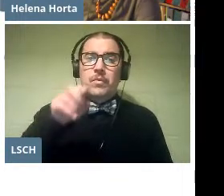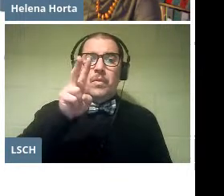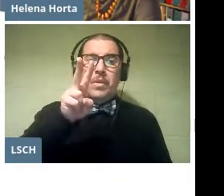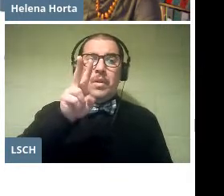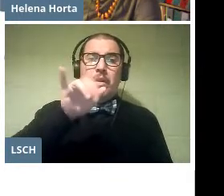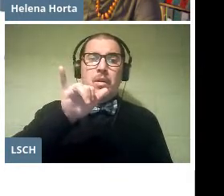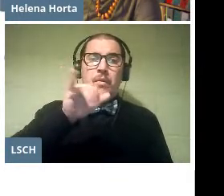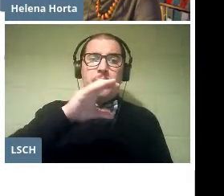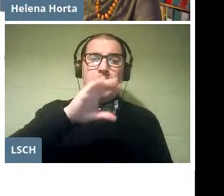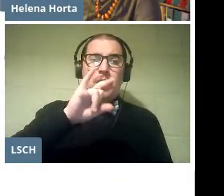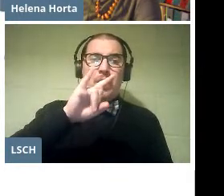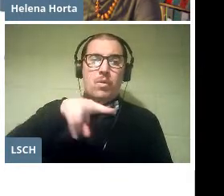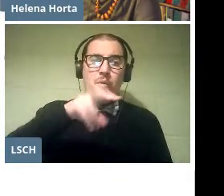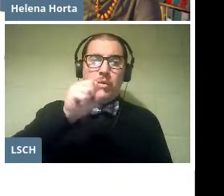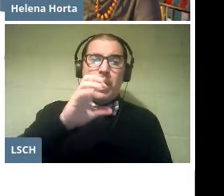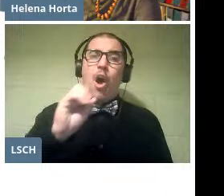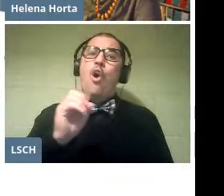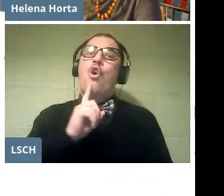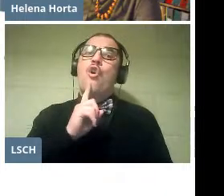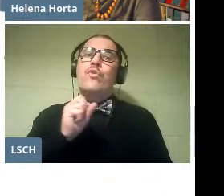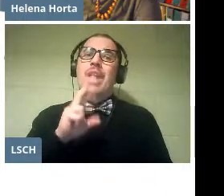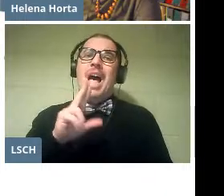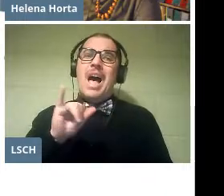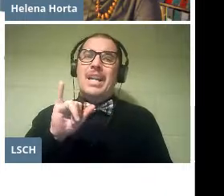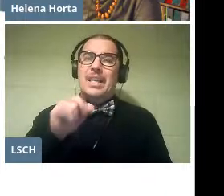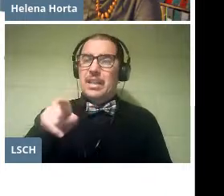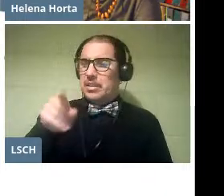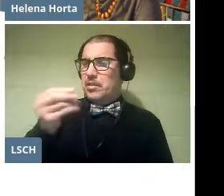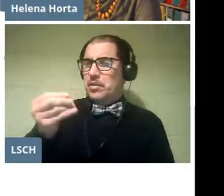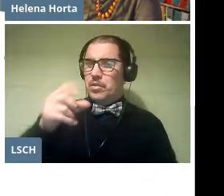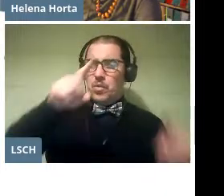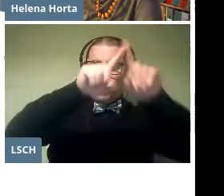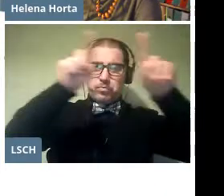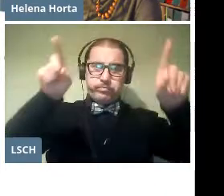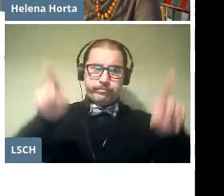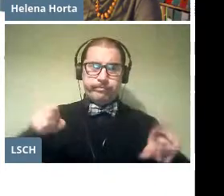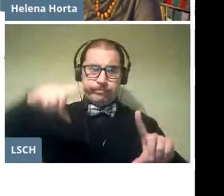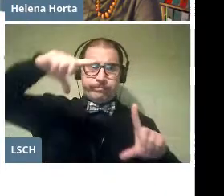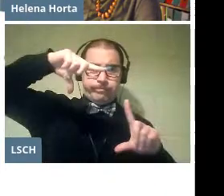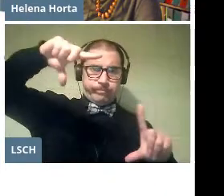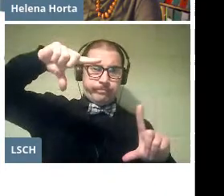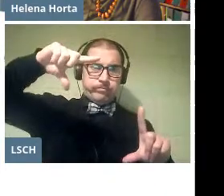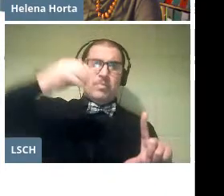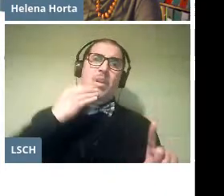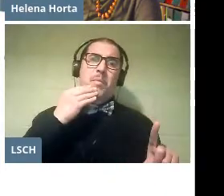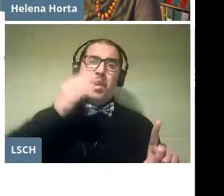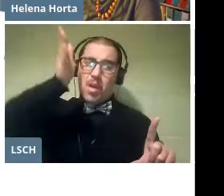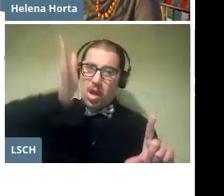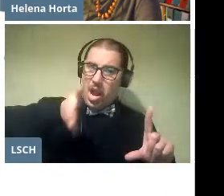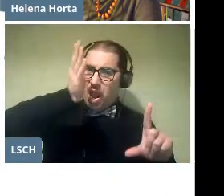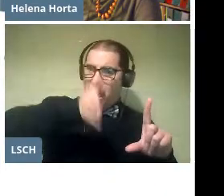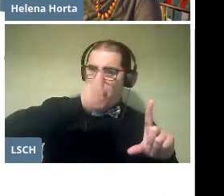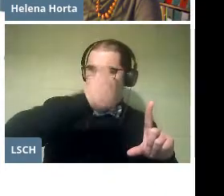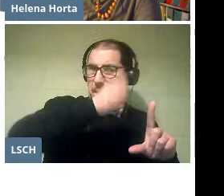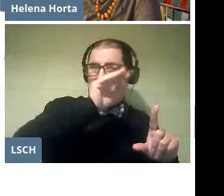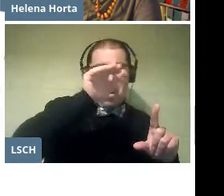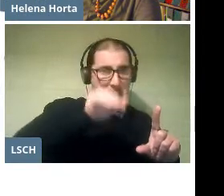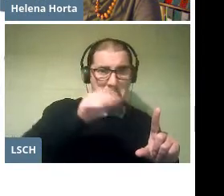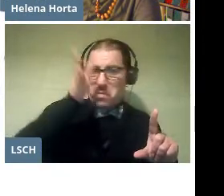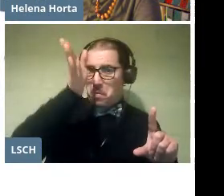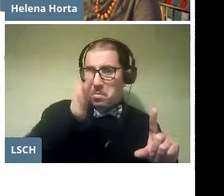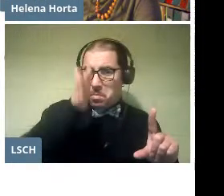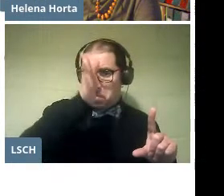tari. Es un paño rectangular, como se puede observar. La decoración también se inscribe en